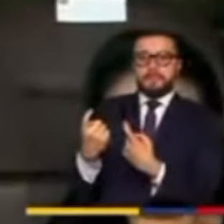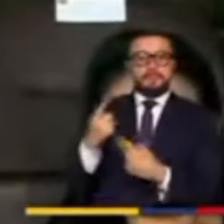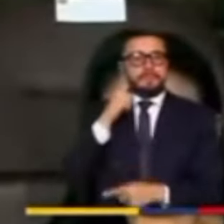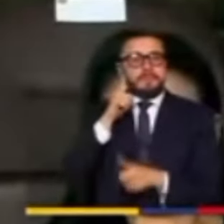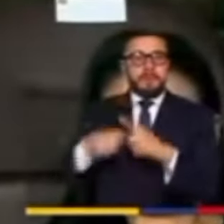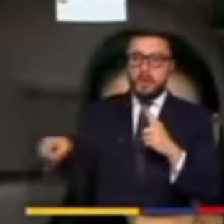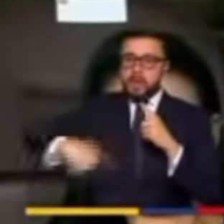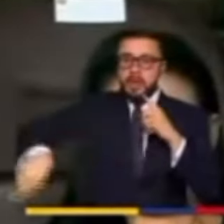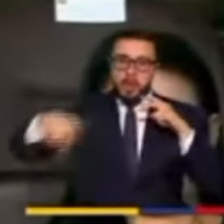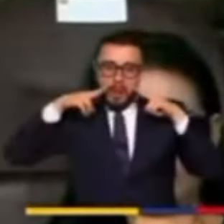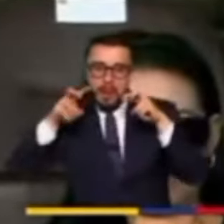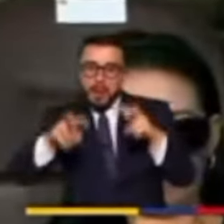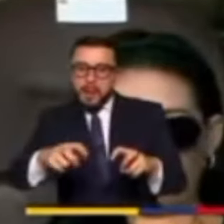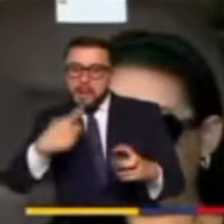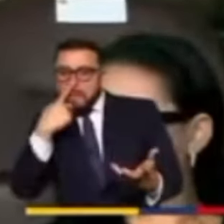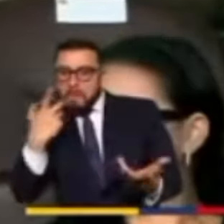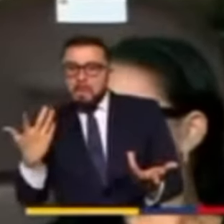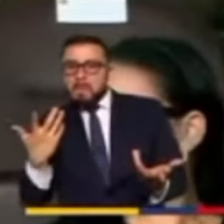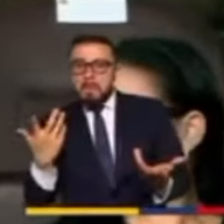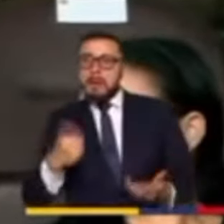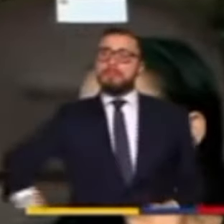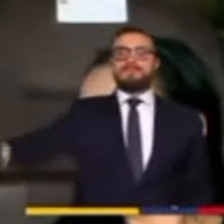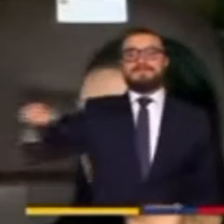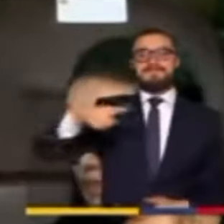para ver qué estaban averiguando, investigando,